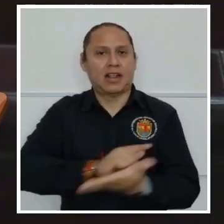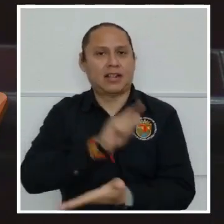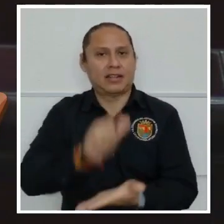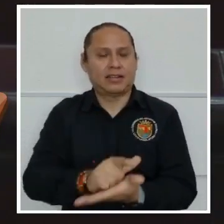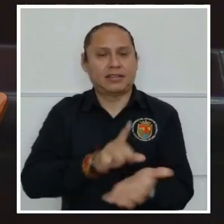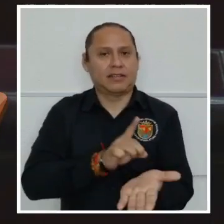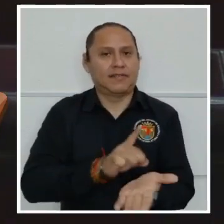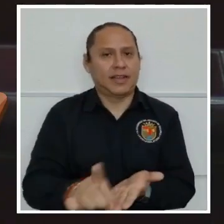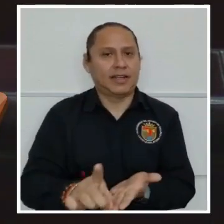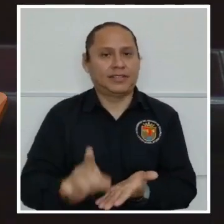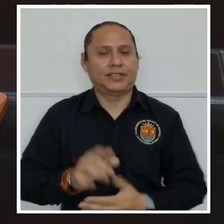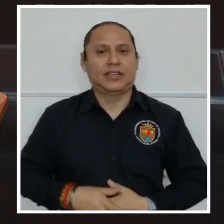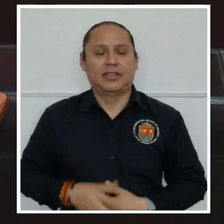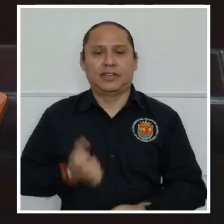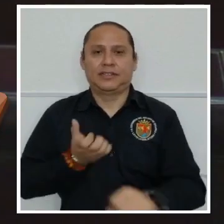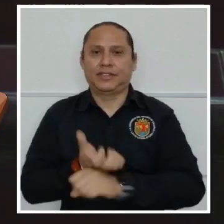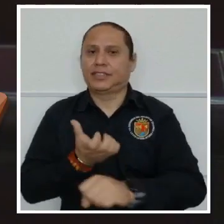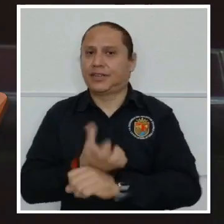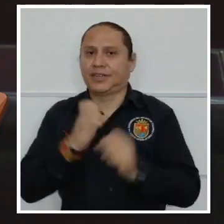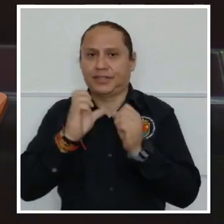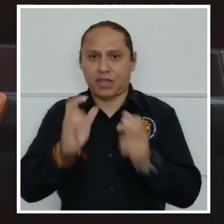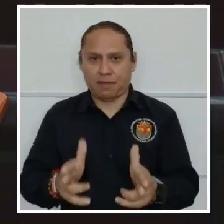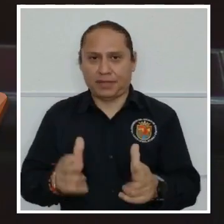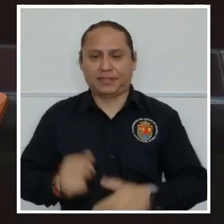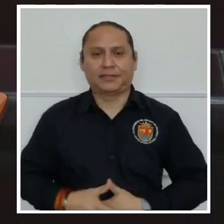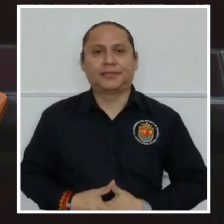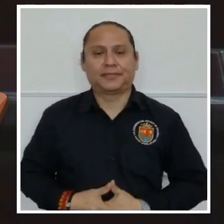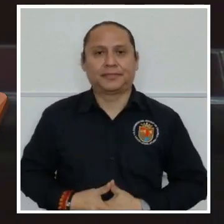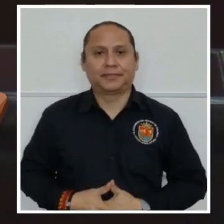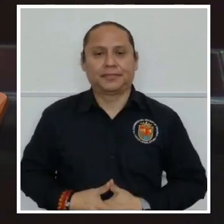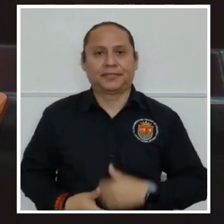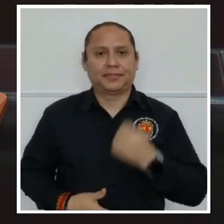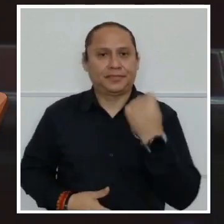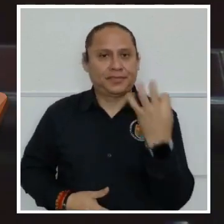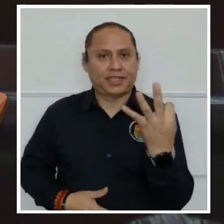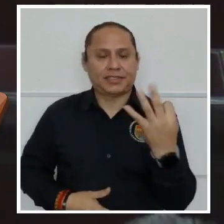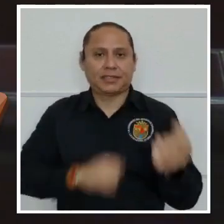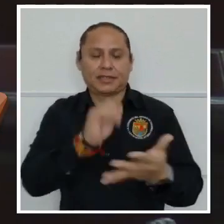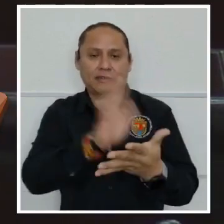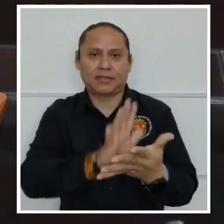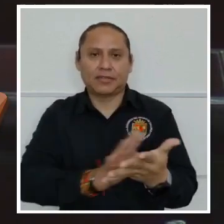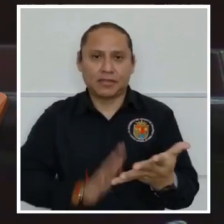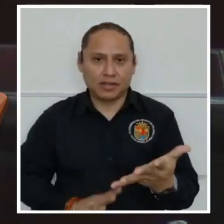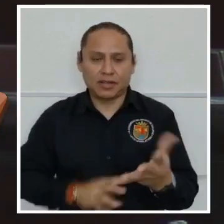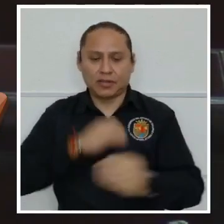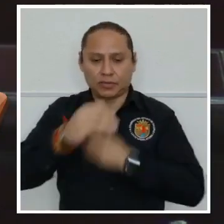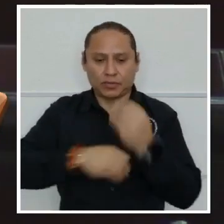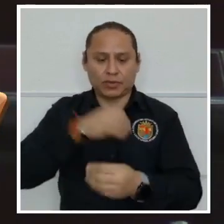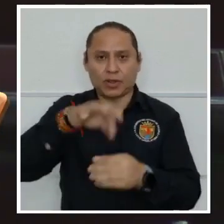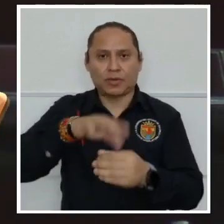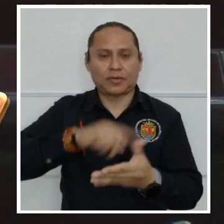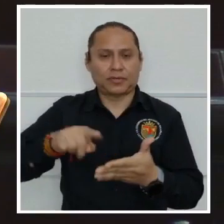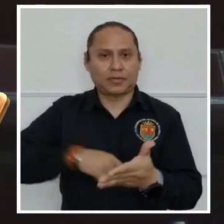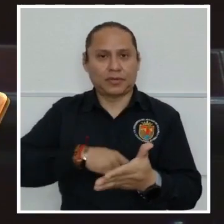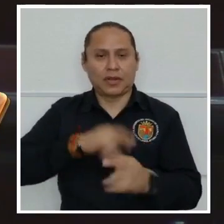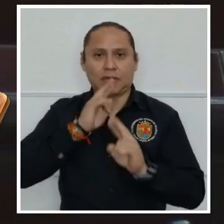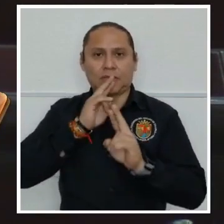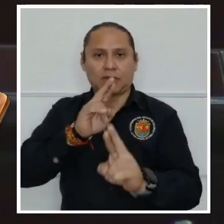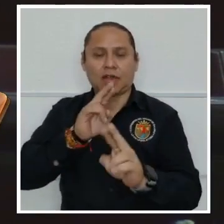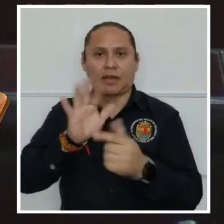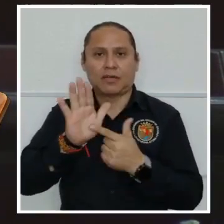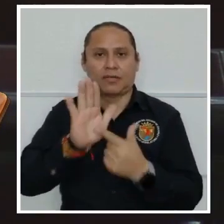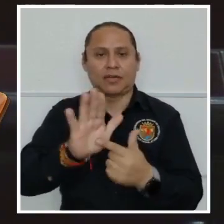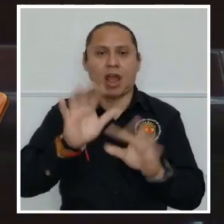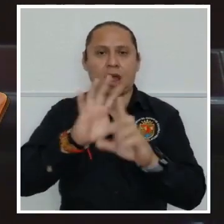la Ley de Derechos del Estado de Chiapas. Punto 3, lectura, discusión y votación del dictamen